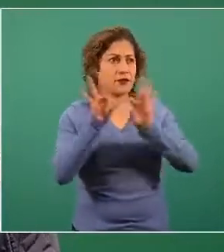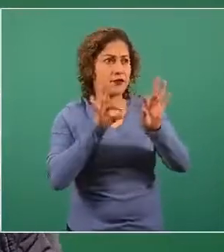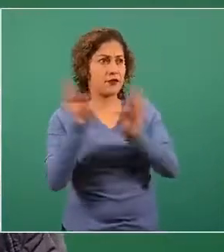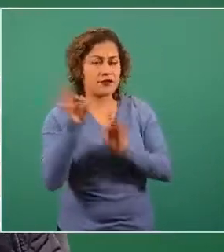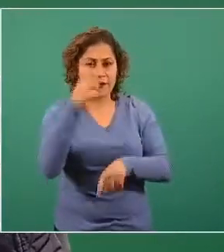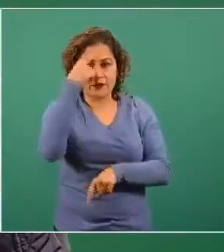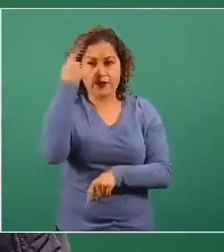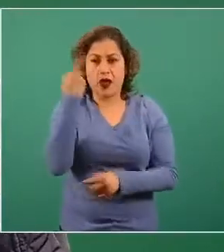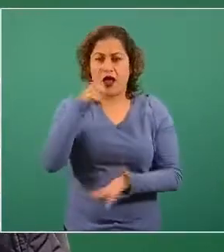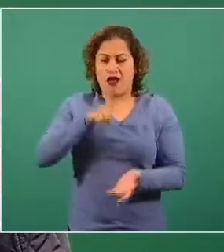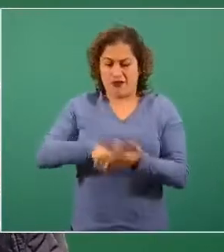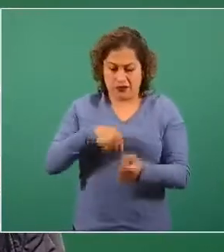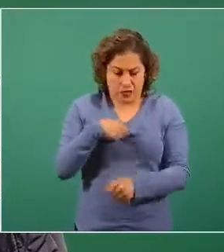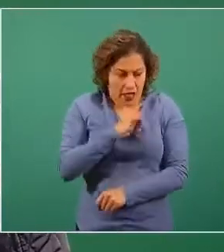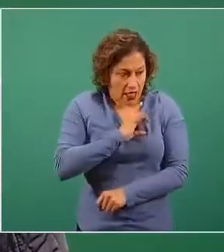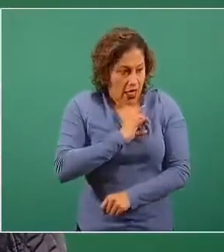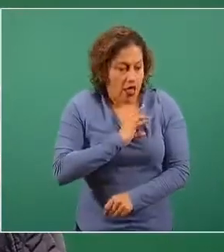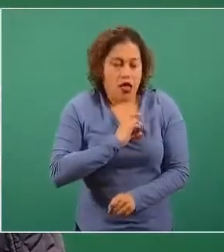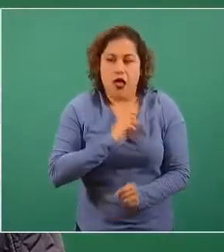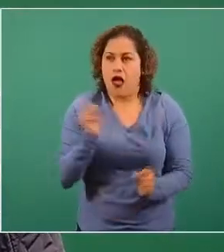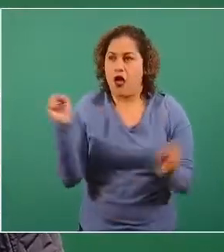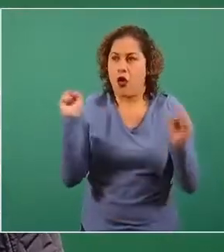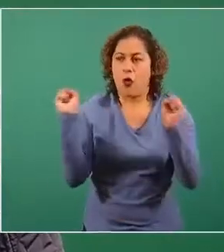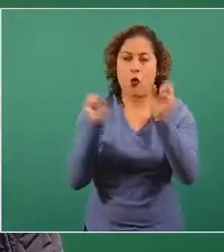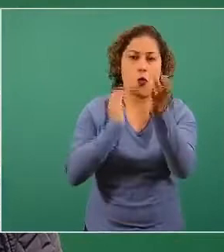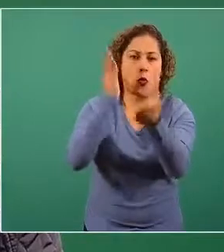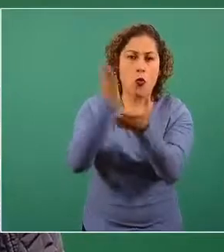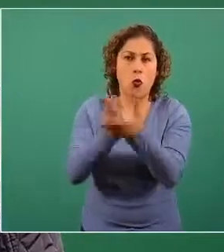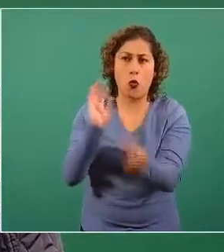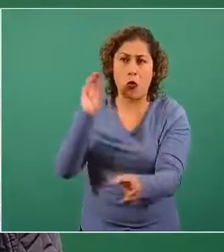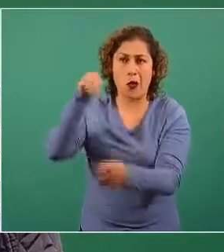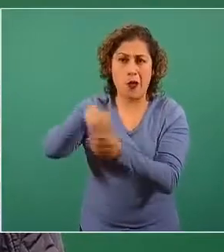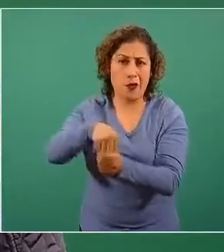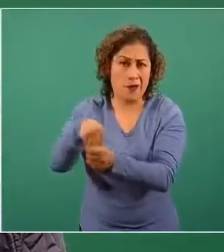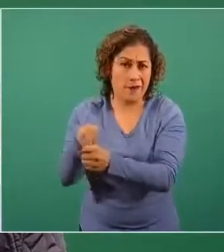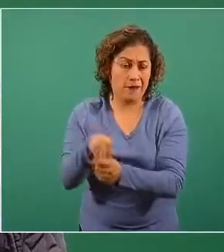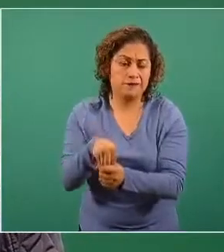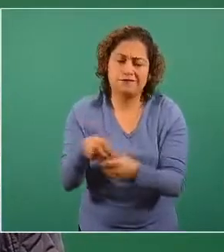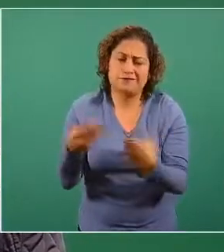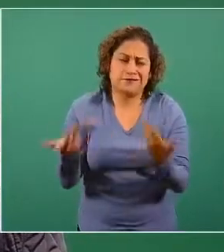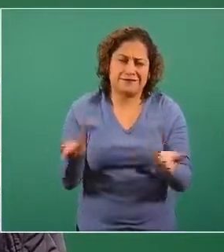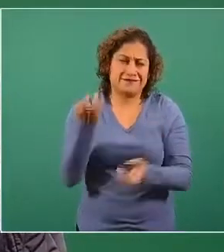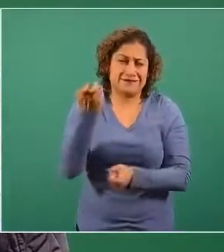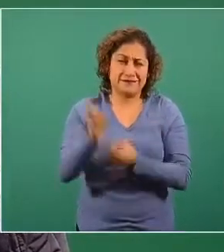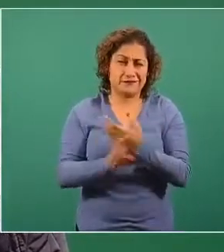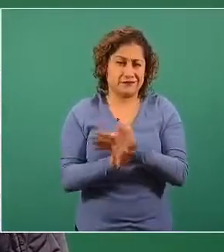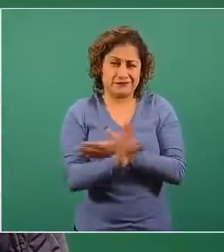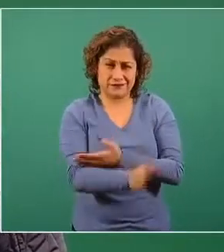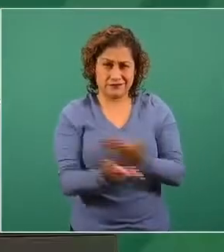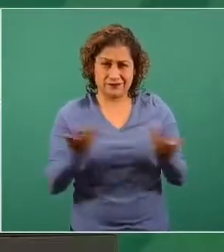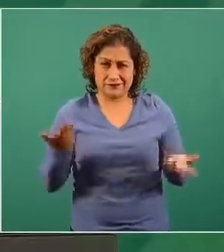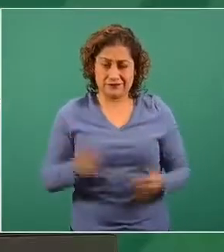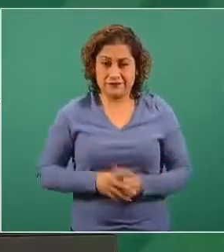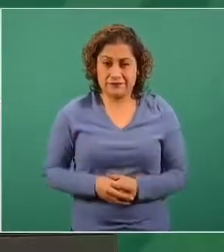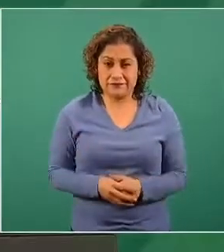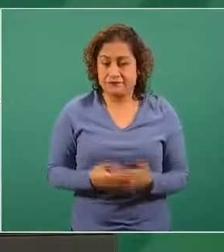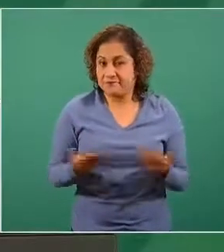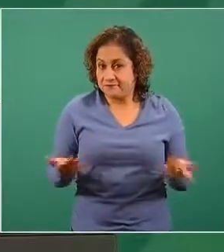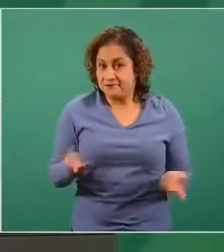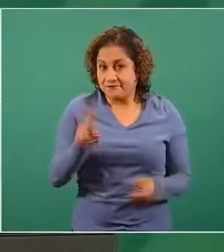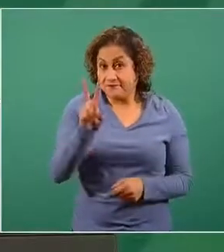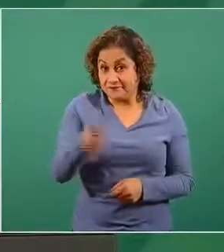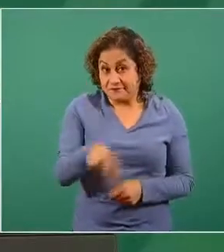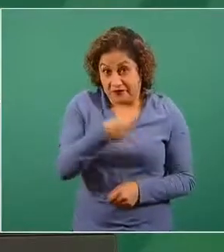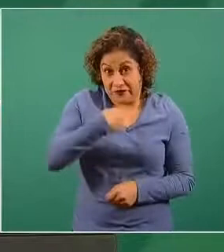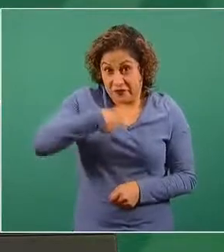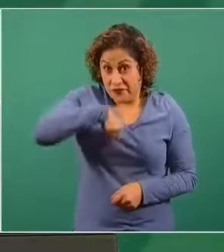evitar, en lo posible, estas aglomeraciones que pueden ser posibles, pero que está, como yo siempre digo, está en nuestras